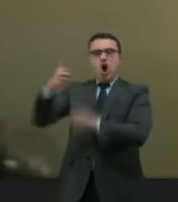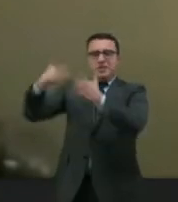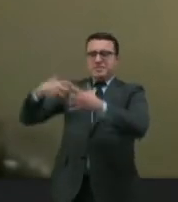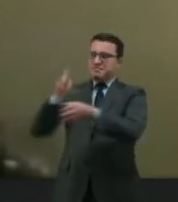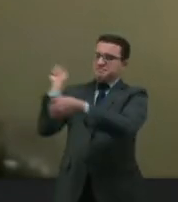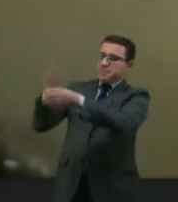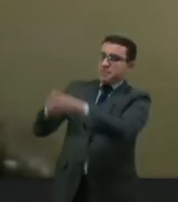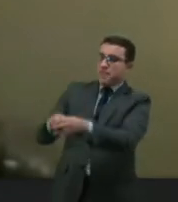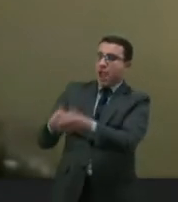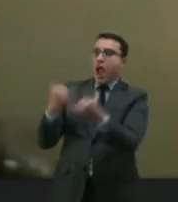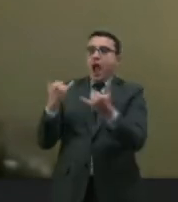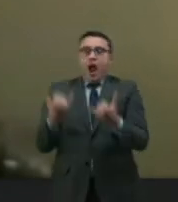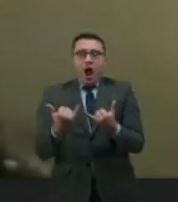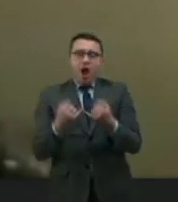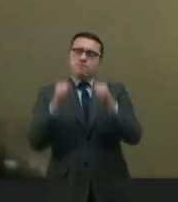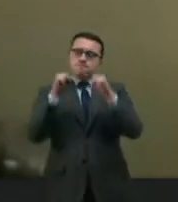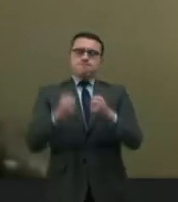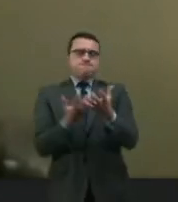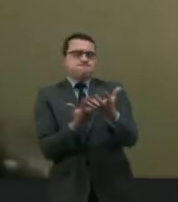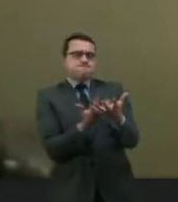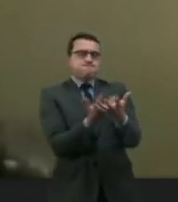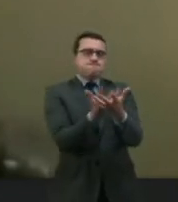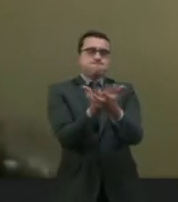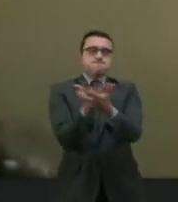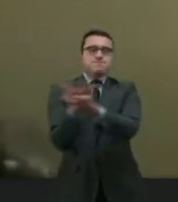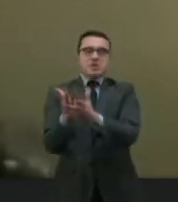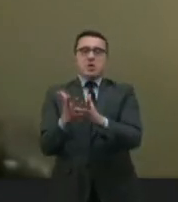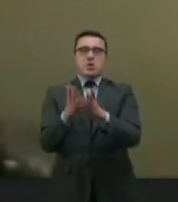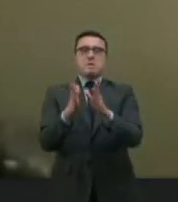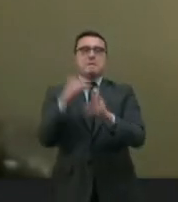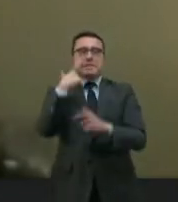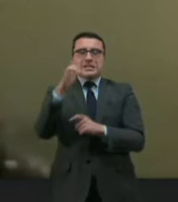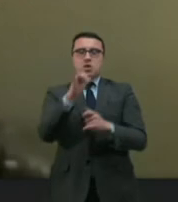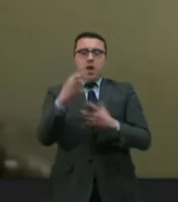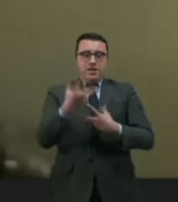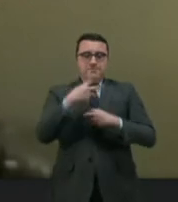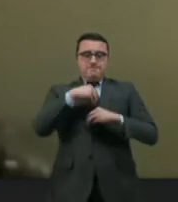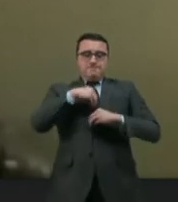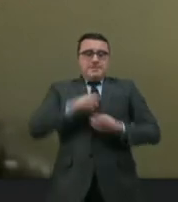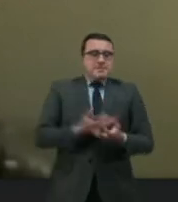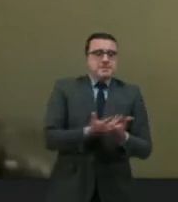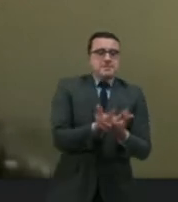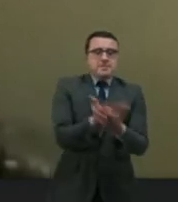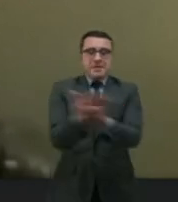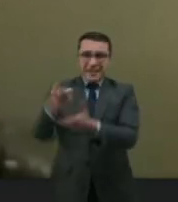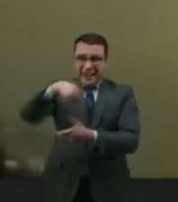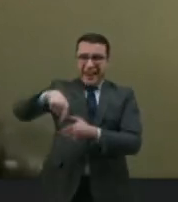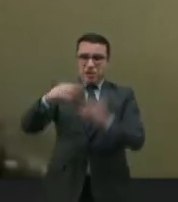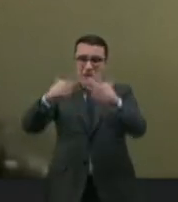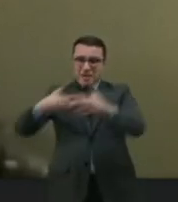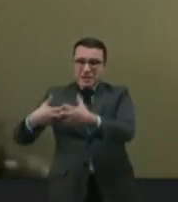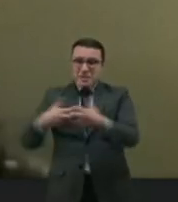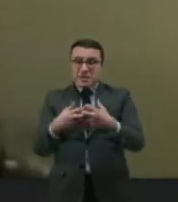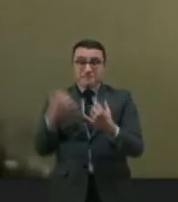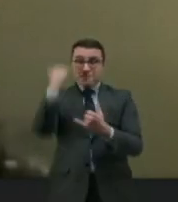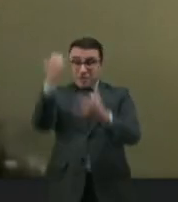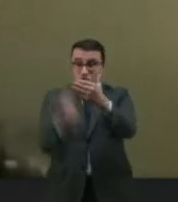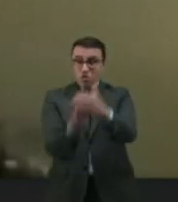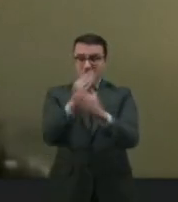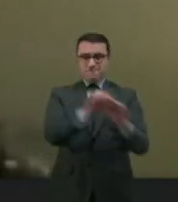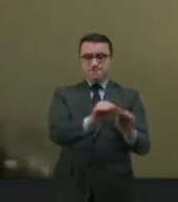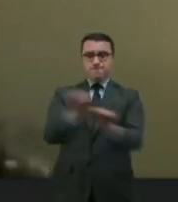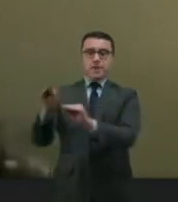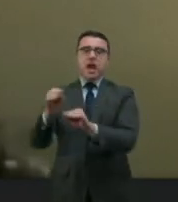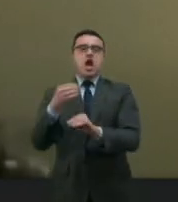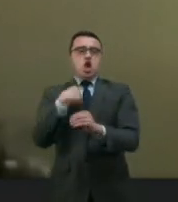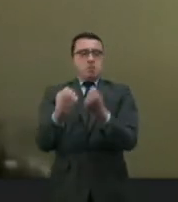una especie de consejero espiritual y operativo de los fundadores de las empresas del portafolio, una especie de